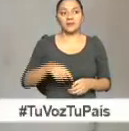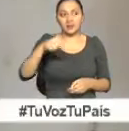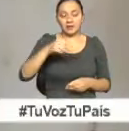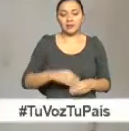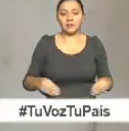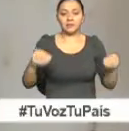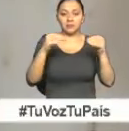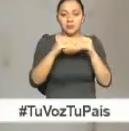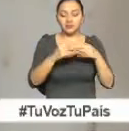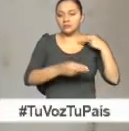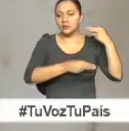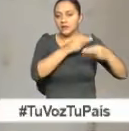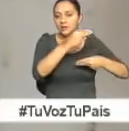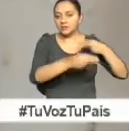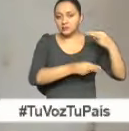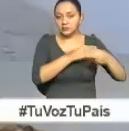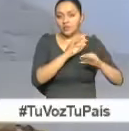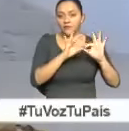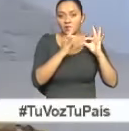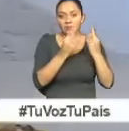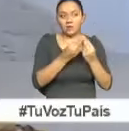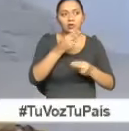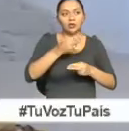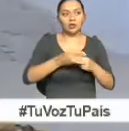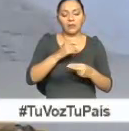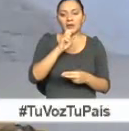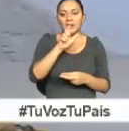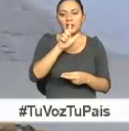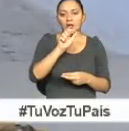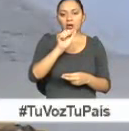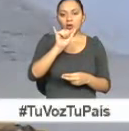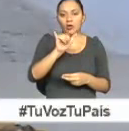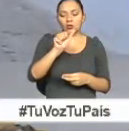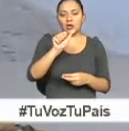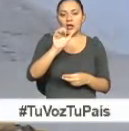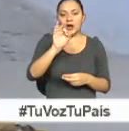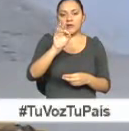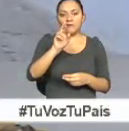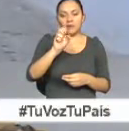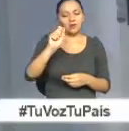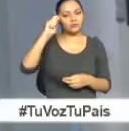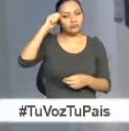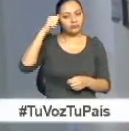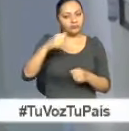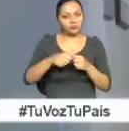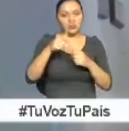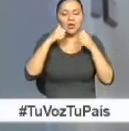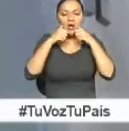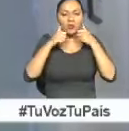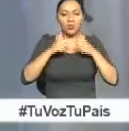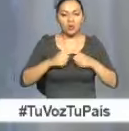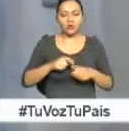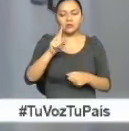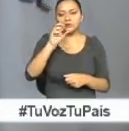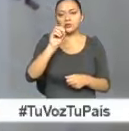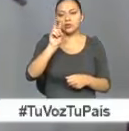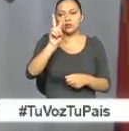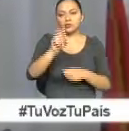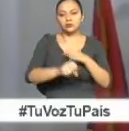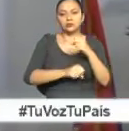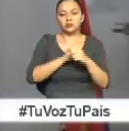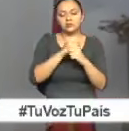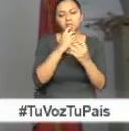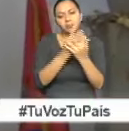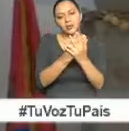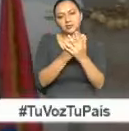sus descendientes, quien también lleva el nombre Eloy Alfaro, recuerda con tristeza que su abuelo cumplió 102 años de prisión en